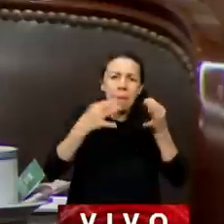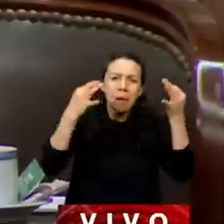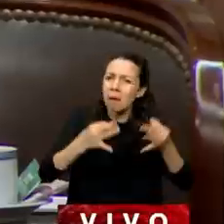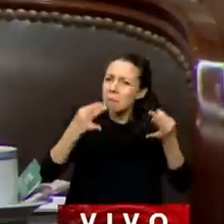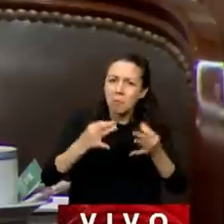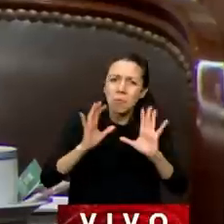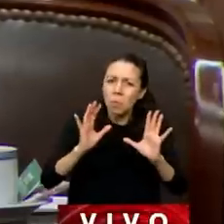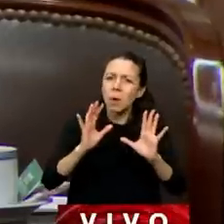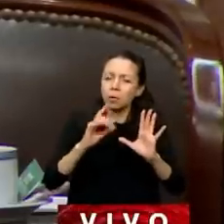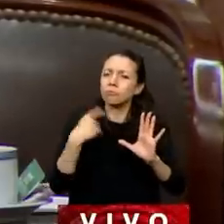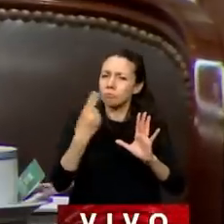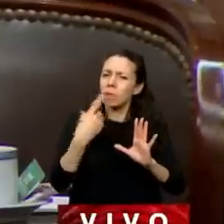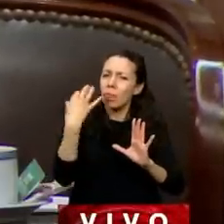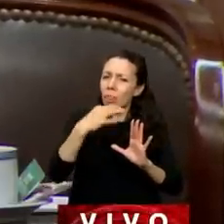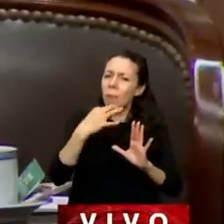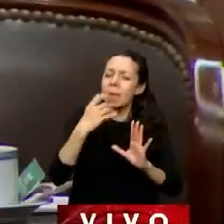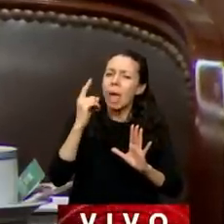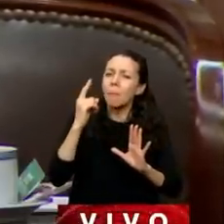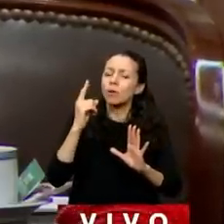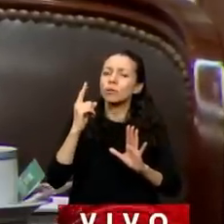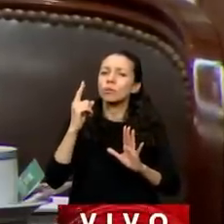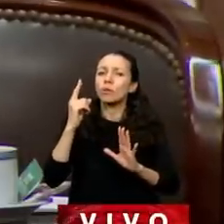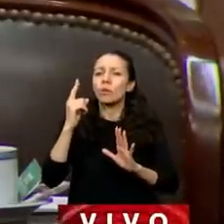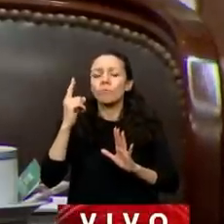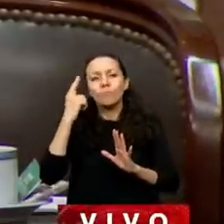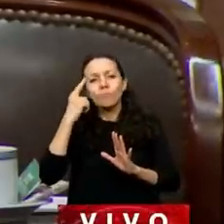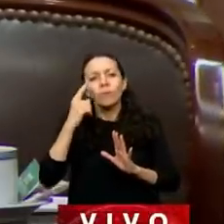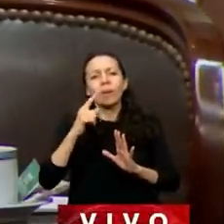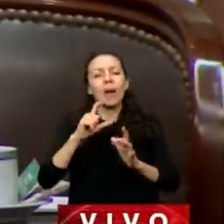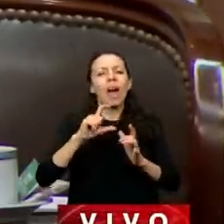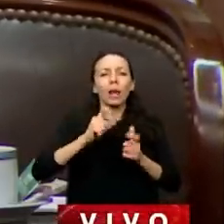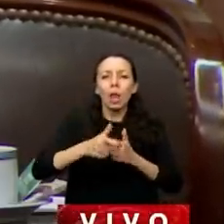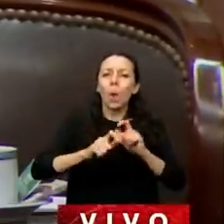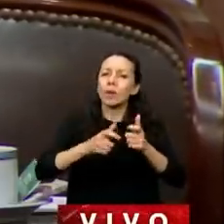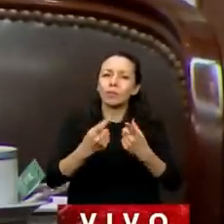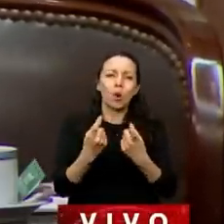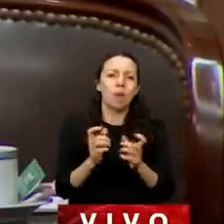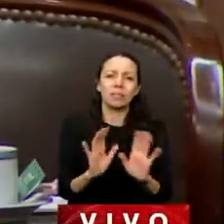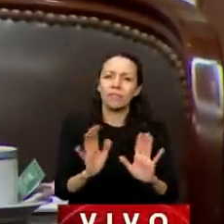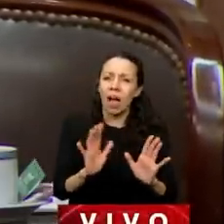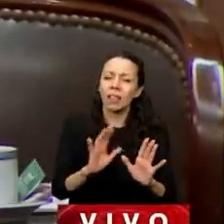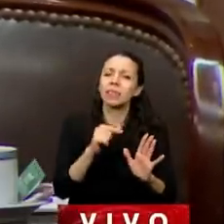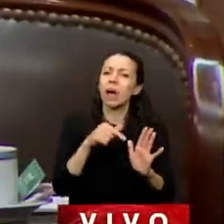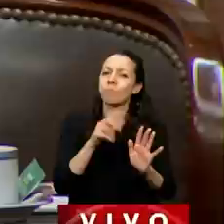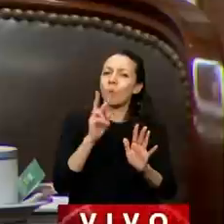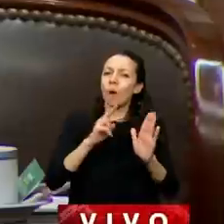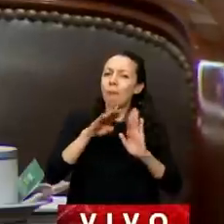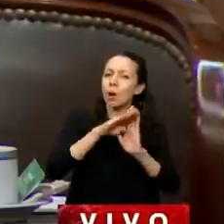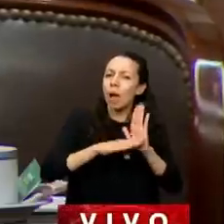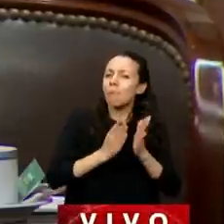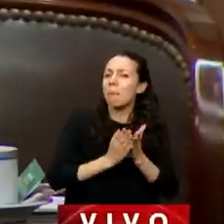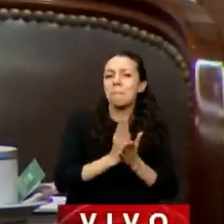sí deberíamos plantearlos el tema de que no se renueve periódicamente, sino que pueda ser permanente